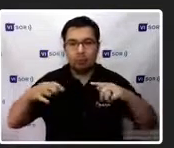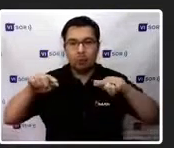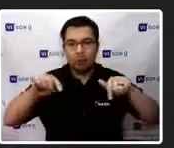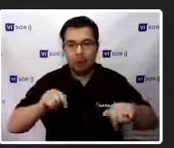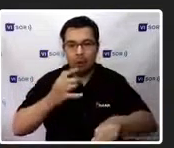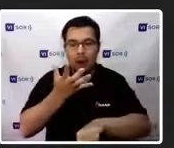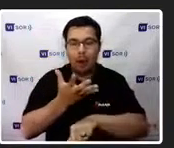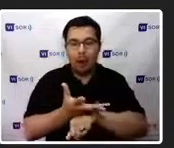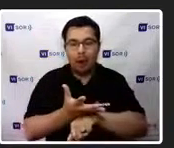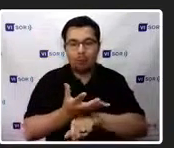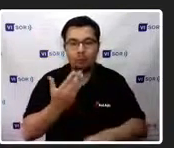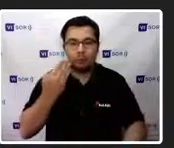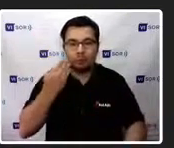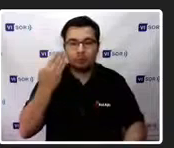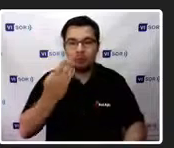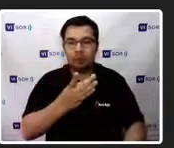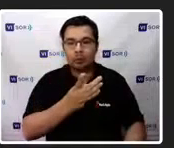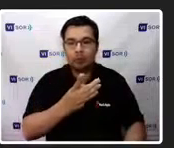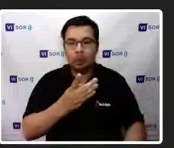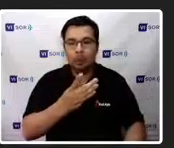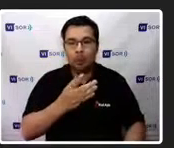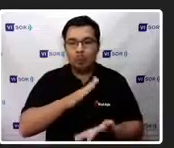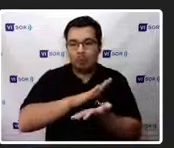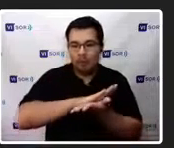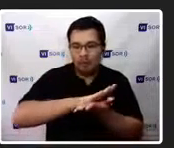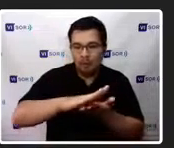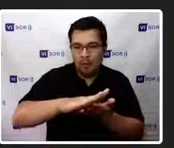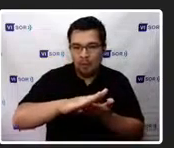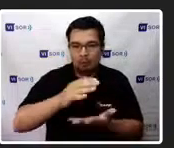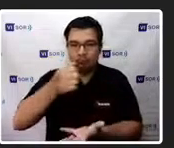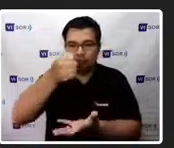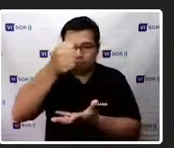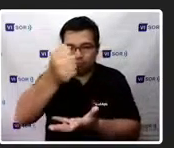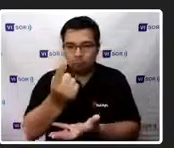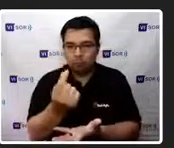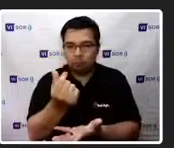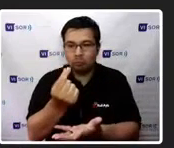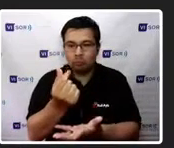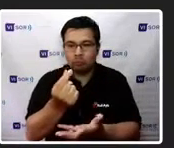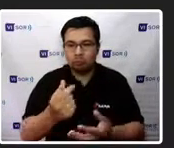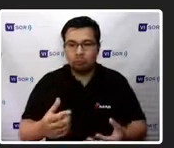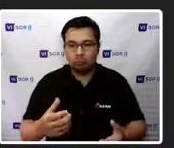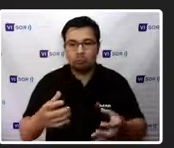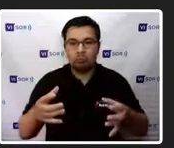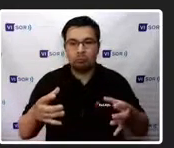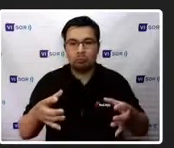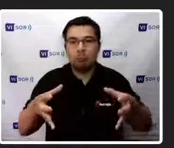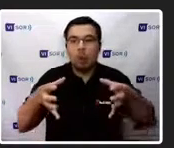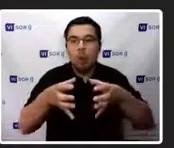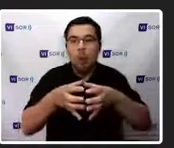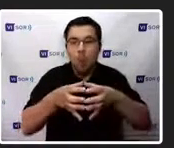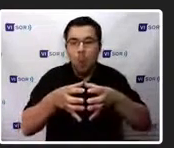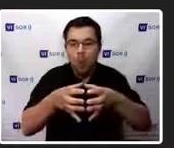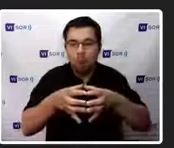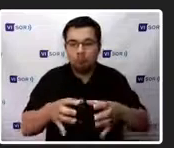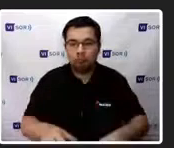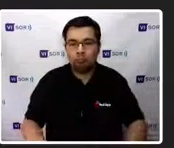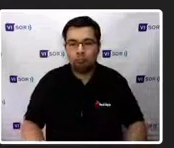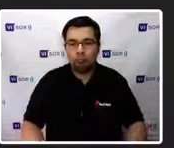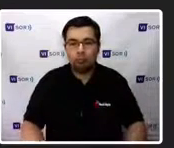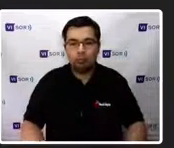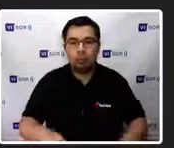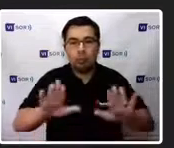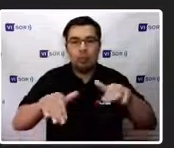equipamiento. Y aquí la verdad es que llega un alto porcentaje de estudiantes, depende de la situación socioeconómica, pero en ese